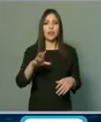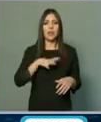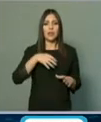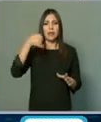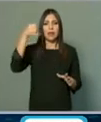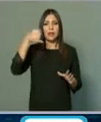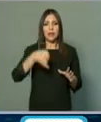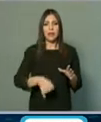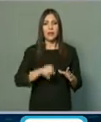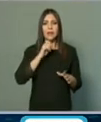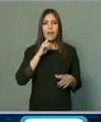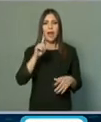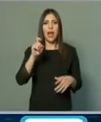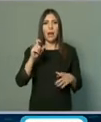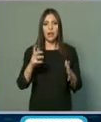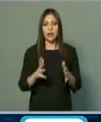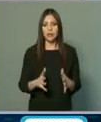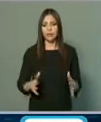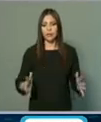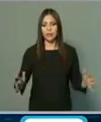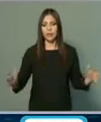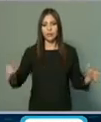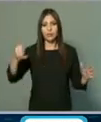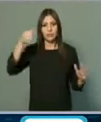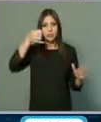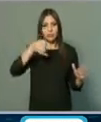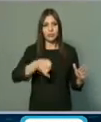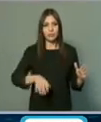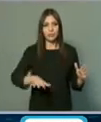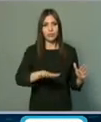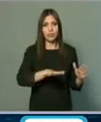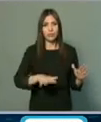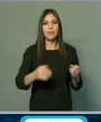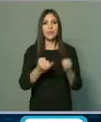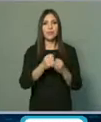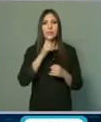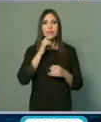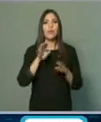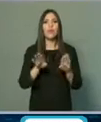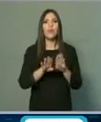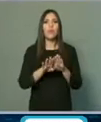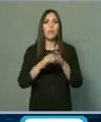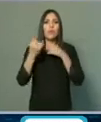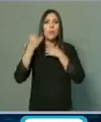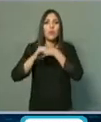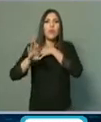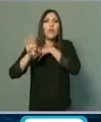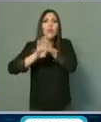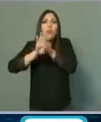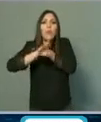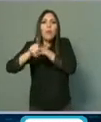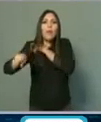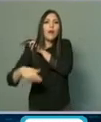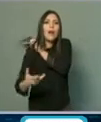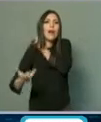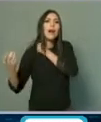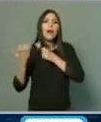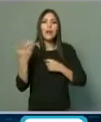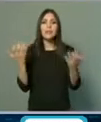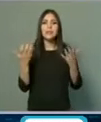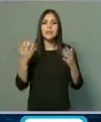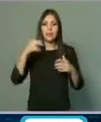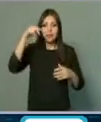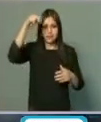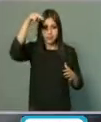cenote, que son estos cuerpos de agua gigantescos subterráneos, y pues a mí lo que me impresiona es cómo se hizo, cómo hicieron esas personas para